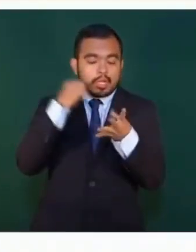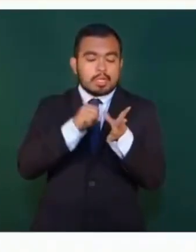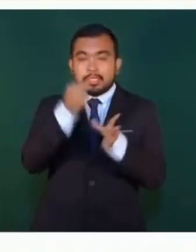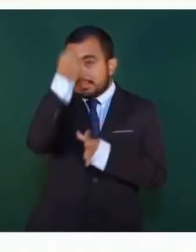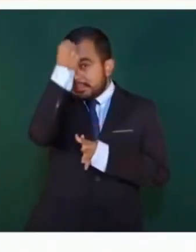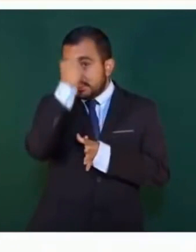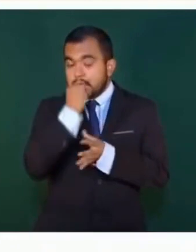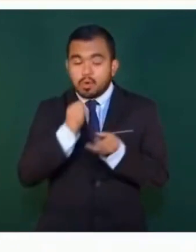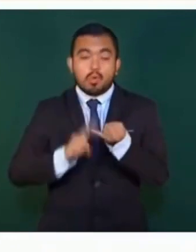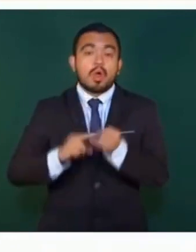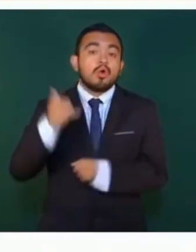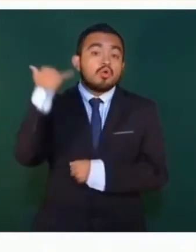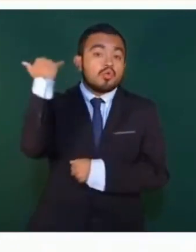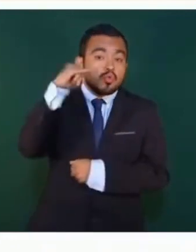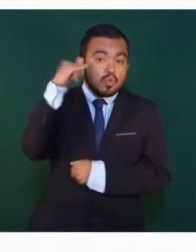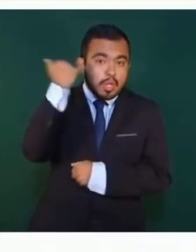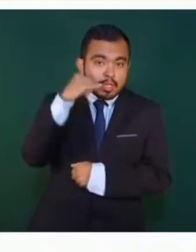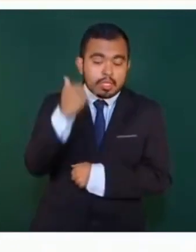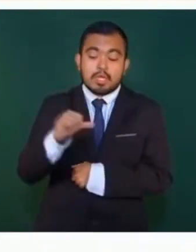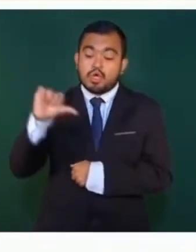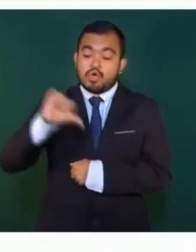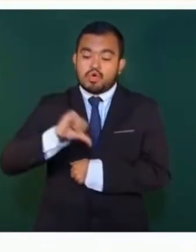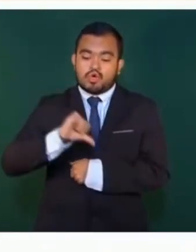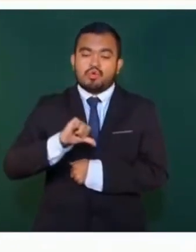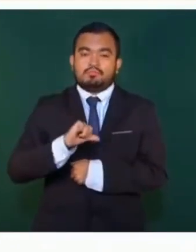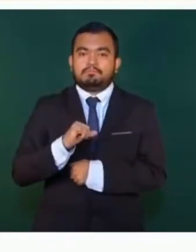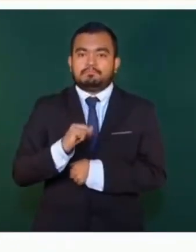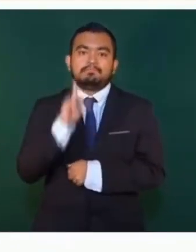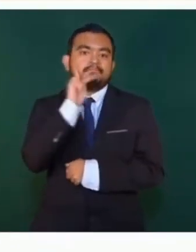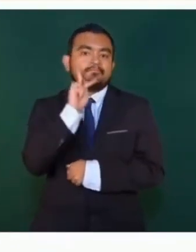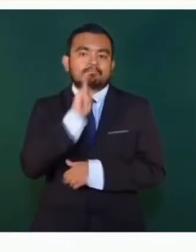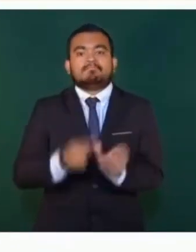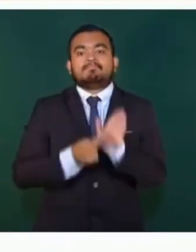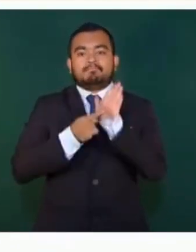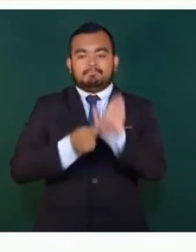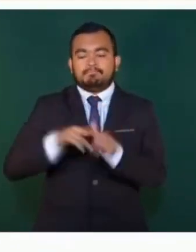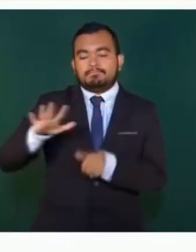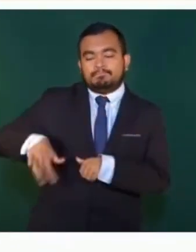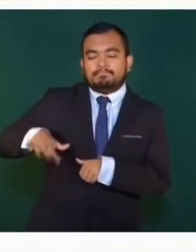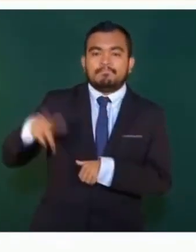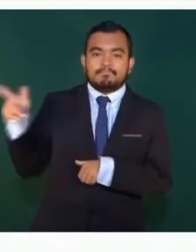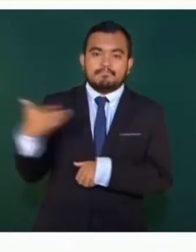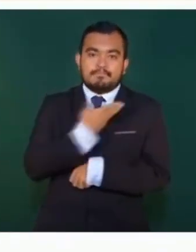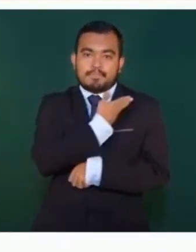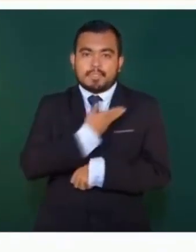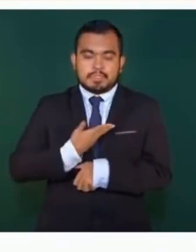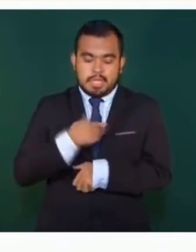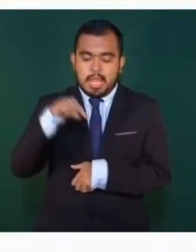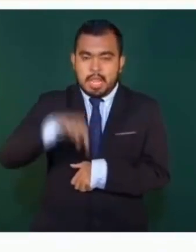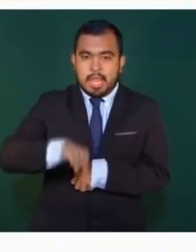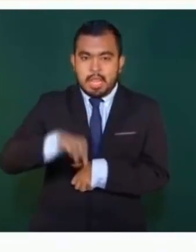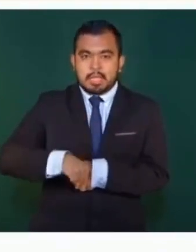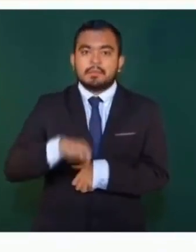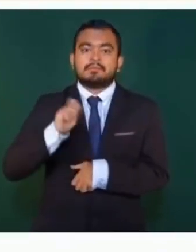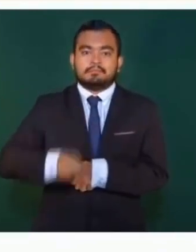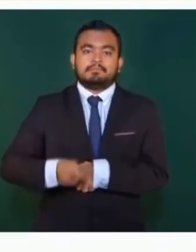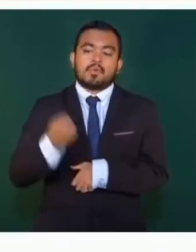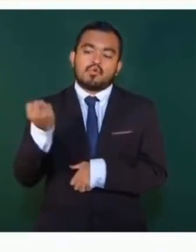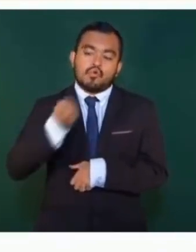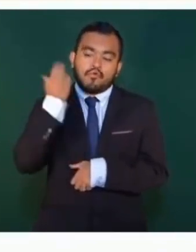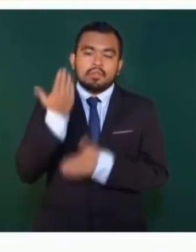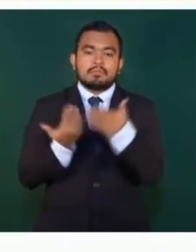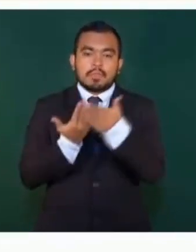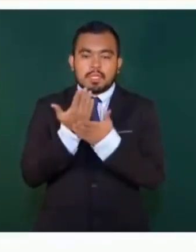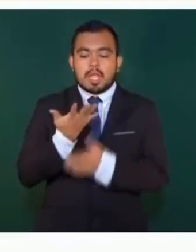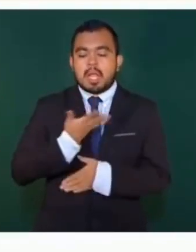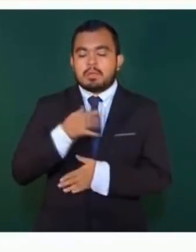Sinaloa y Yucatán, y hoy haremos una demostración, como lo instruyó el presidente, precisamente aquí en la conferencia matutina.